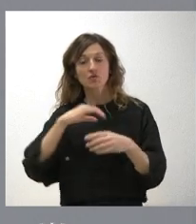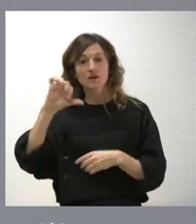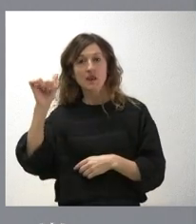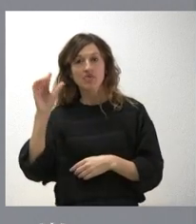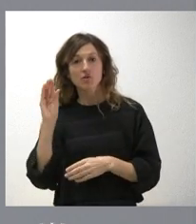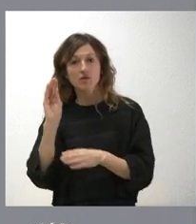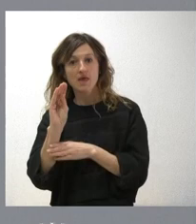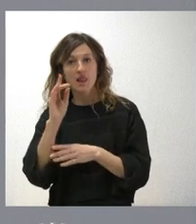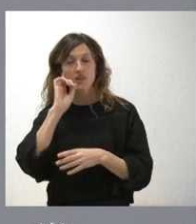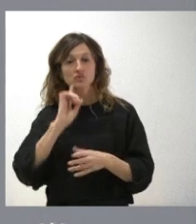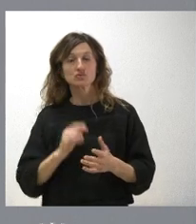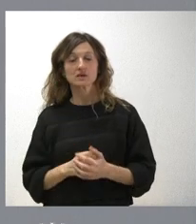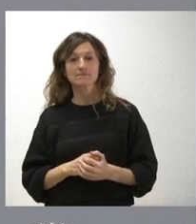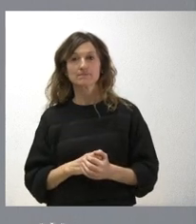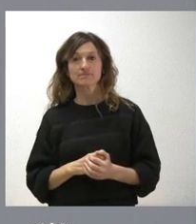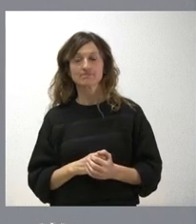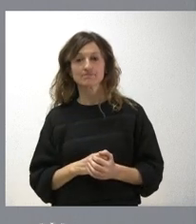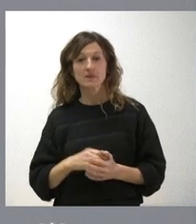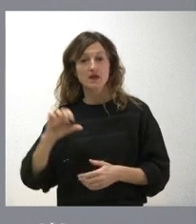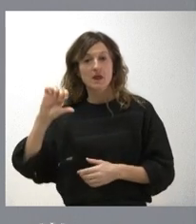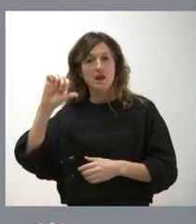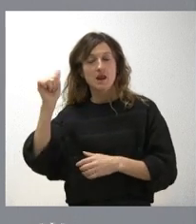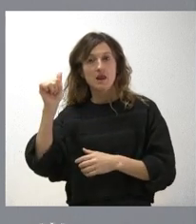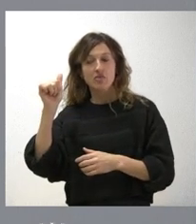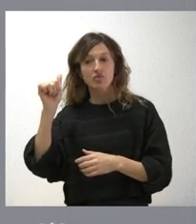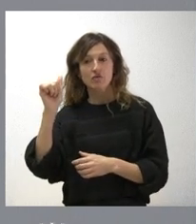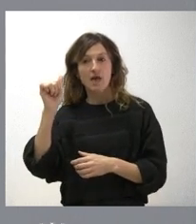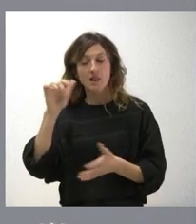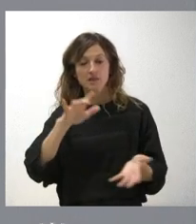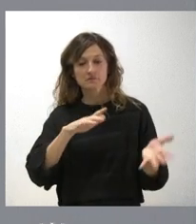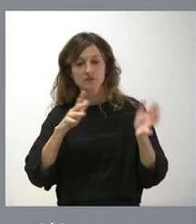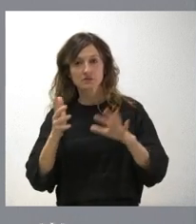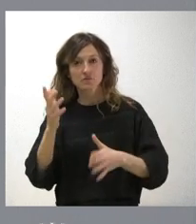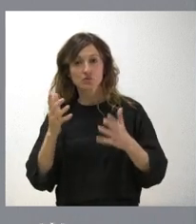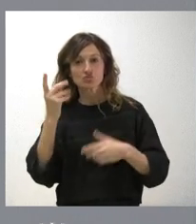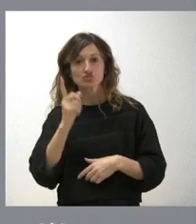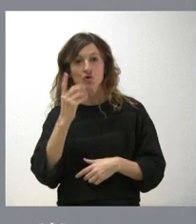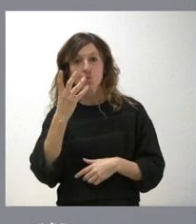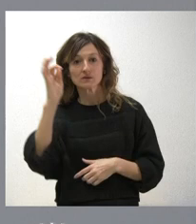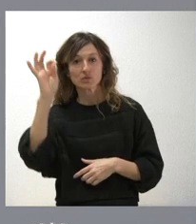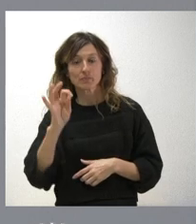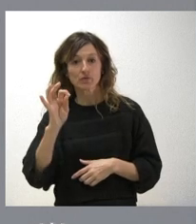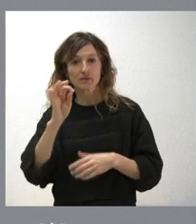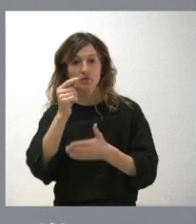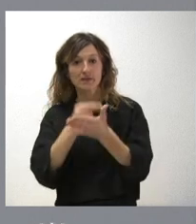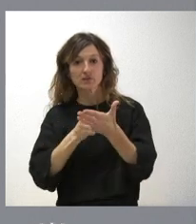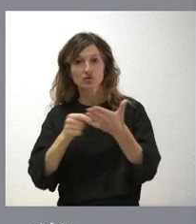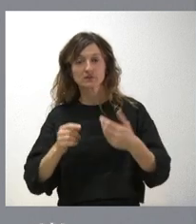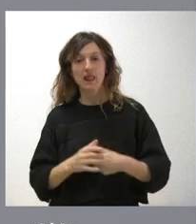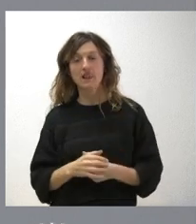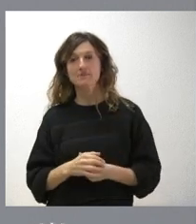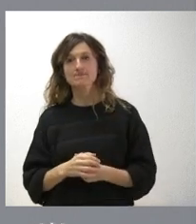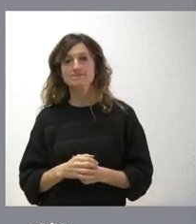esto yo creo que los fondos nacionales en este momento dentro de la transición justa no representa ni el 4% del total de lo que ponen las comunidades